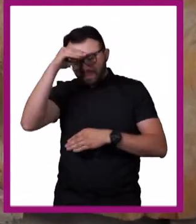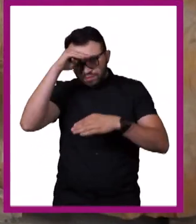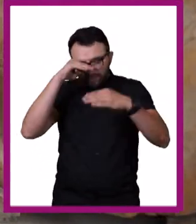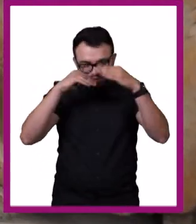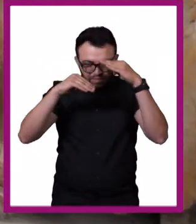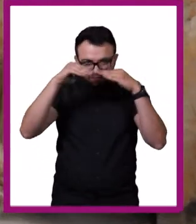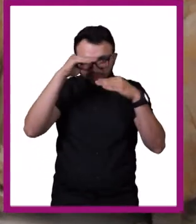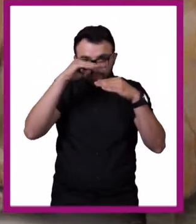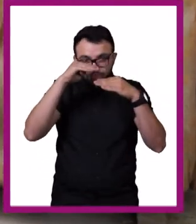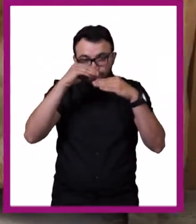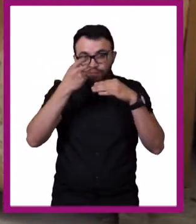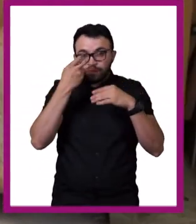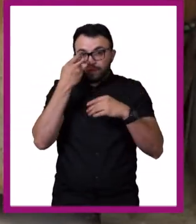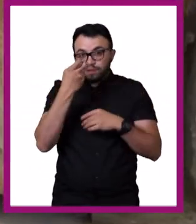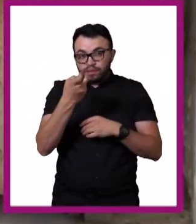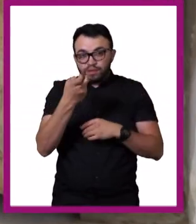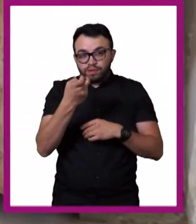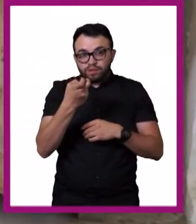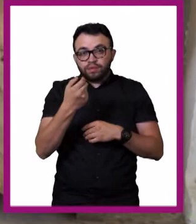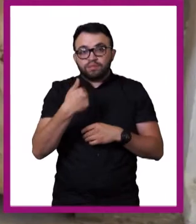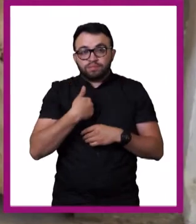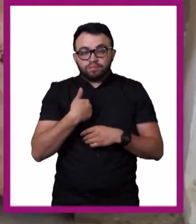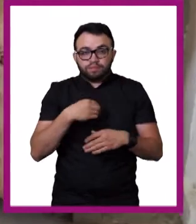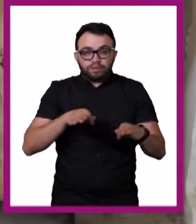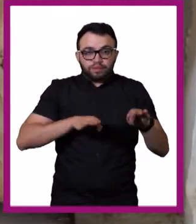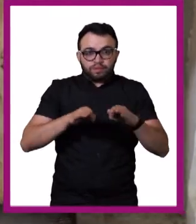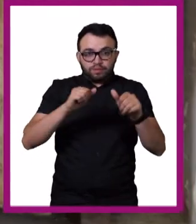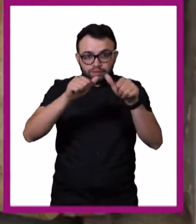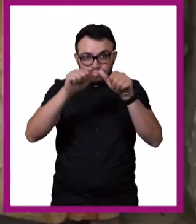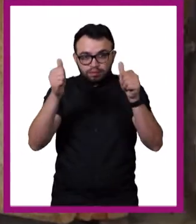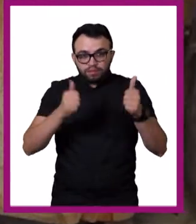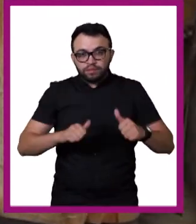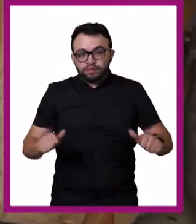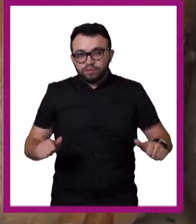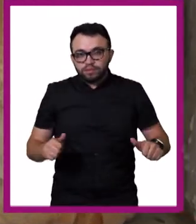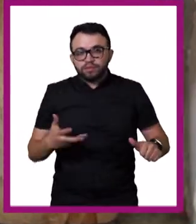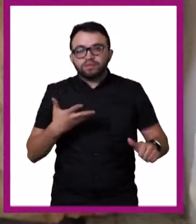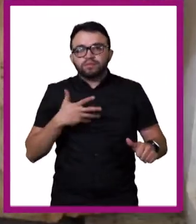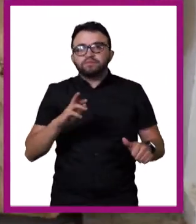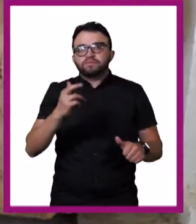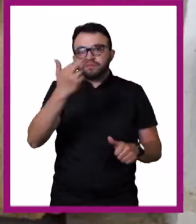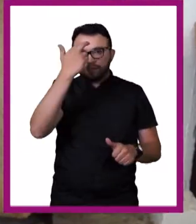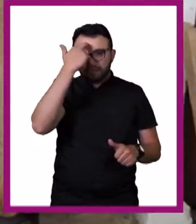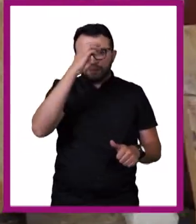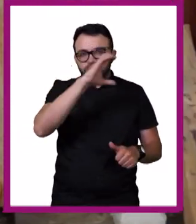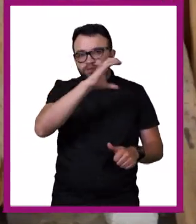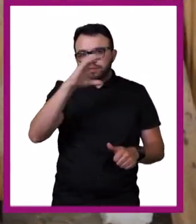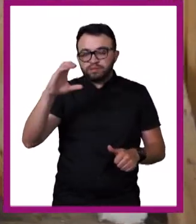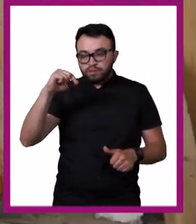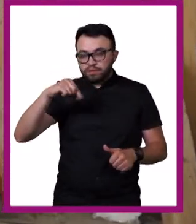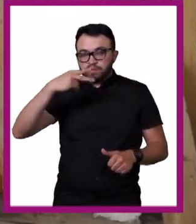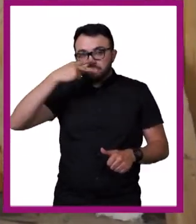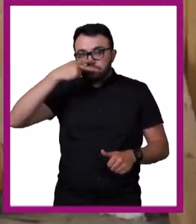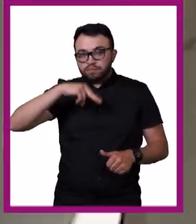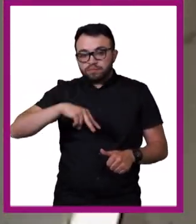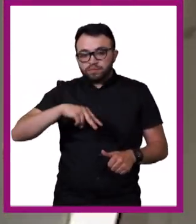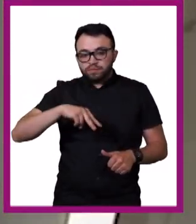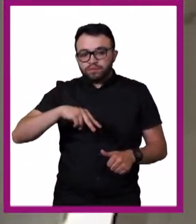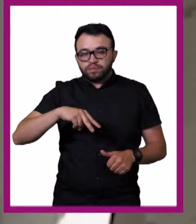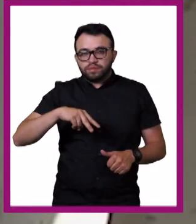En ese momento mi obra había adquirido pues un reconocimiento, por lo menos en